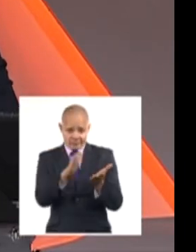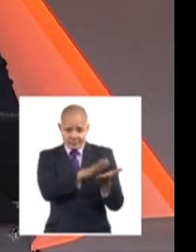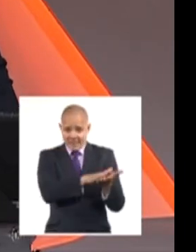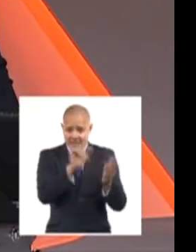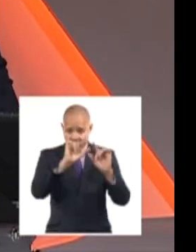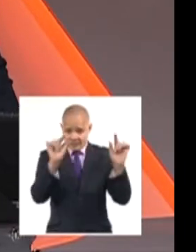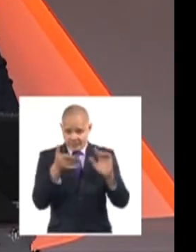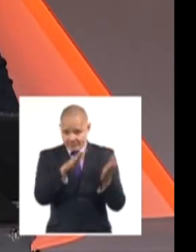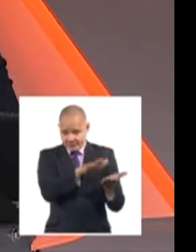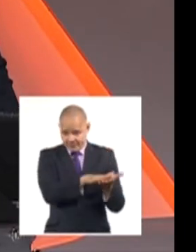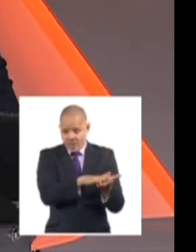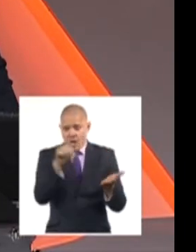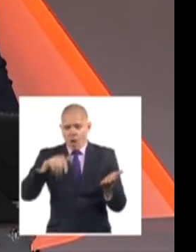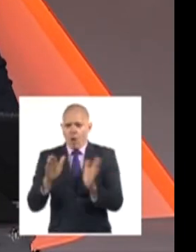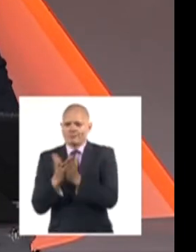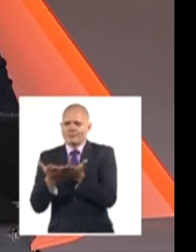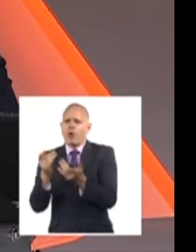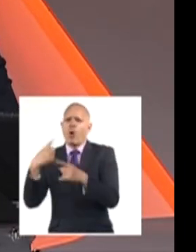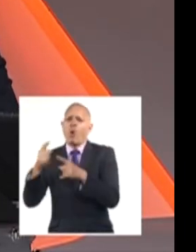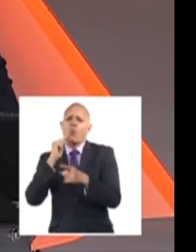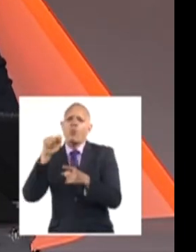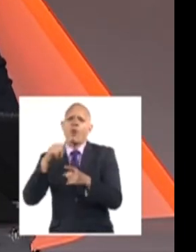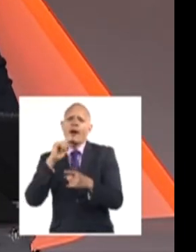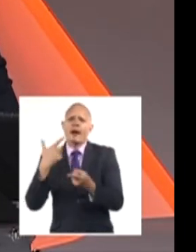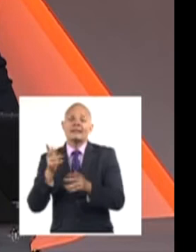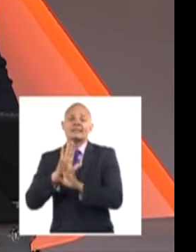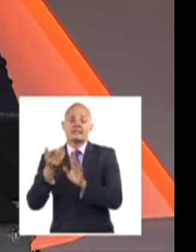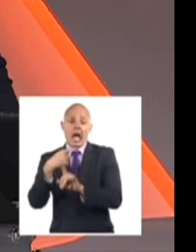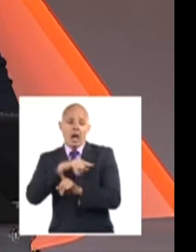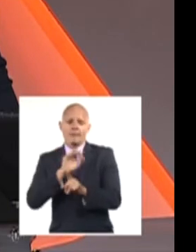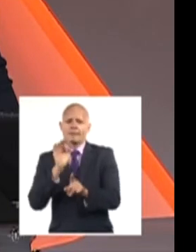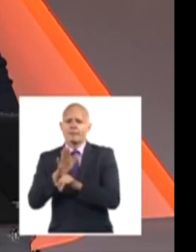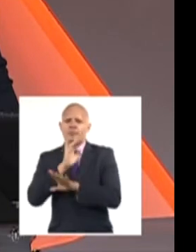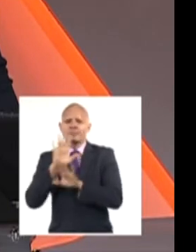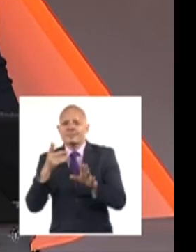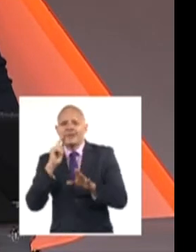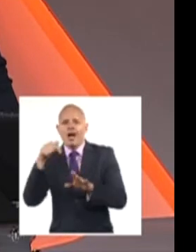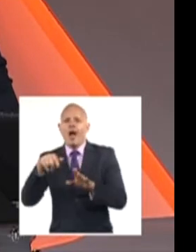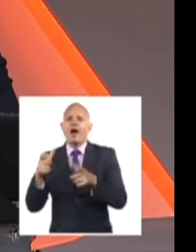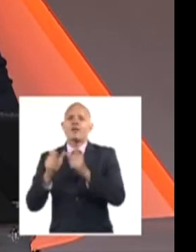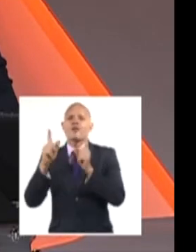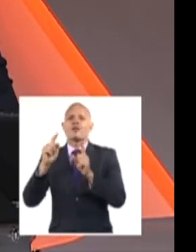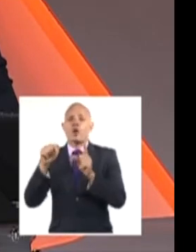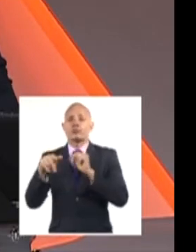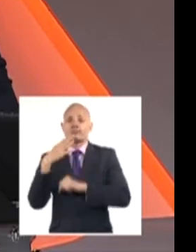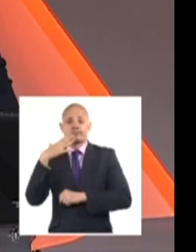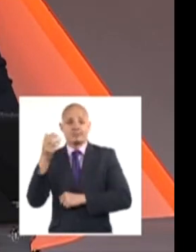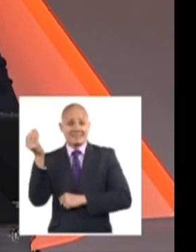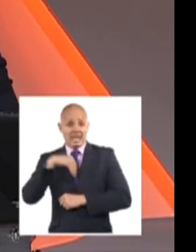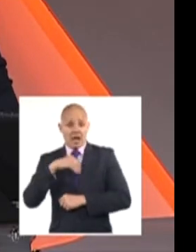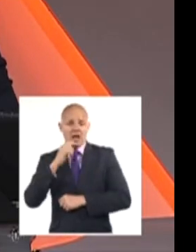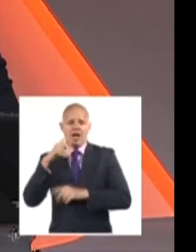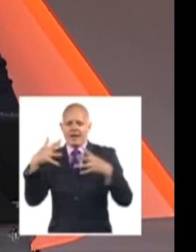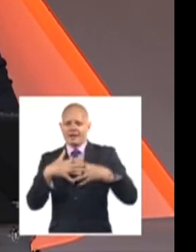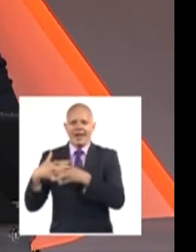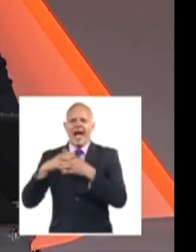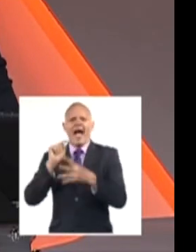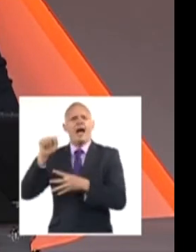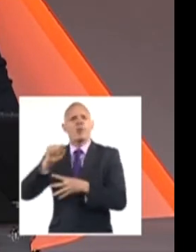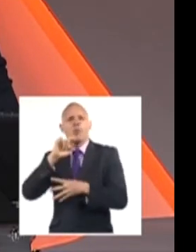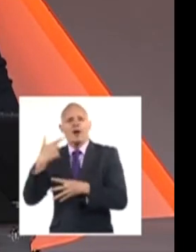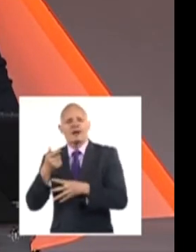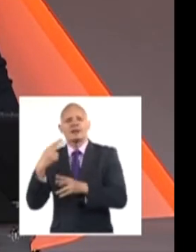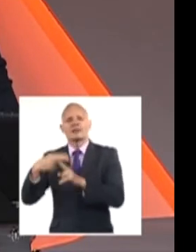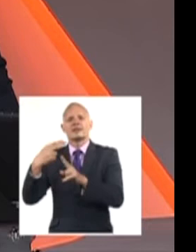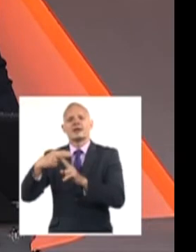reuniones las labores de la novena cumbre de las américas en la ciudad de los ángeles en eeuu ya